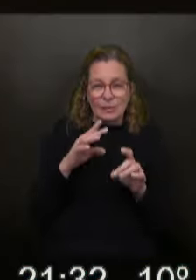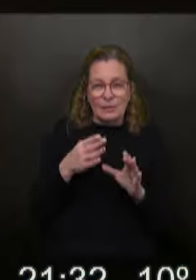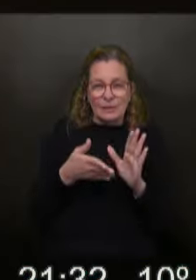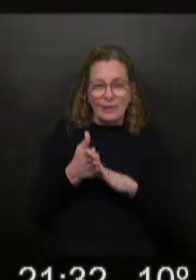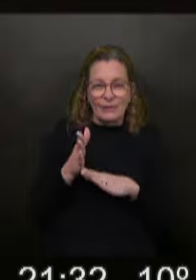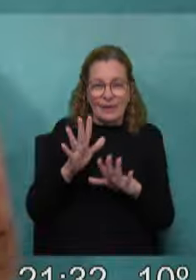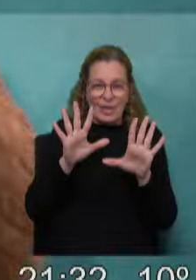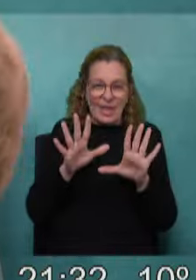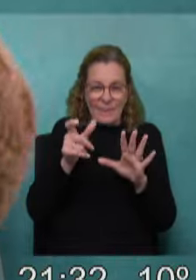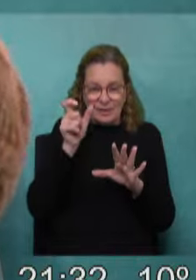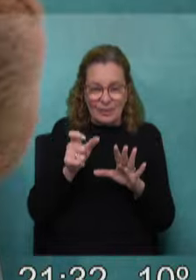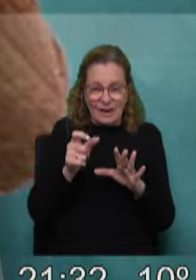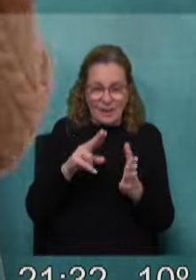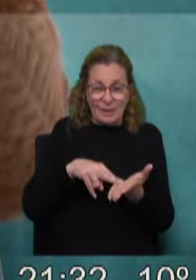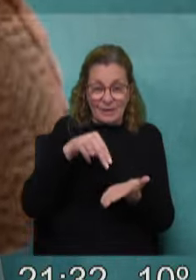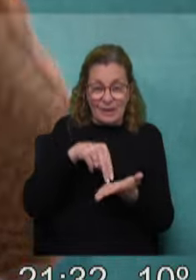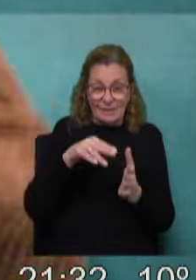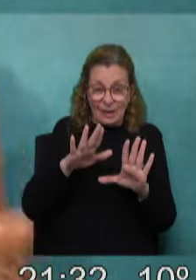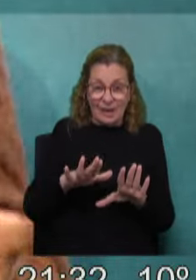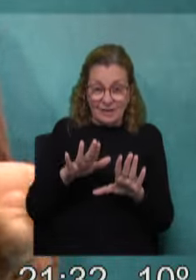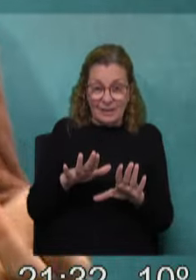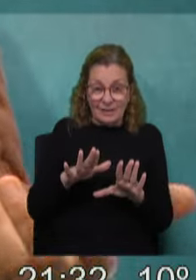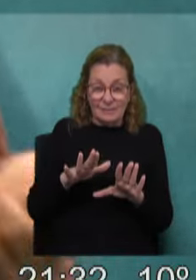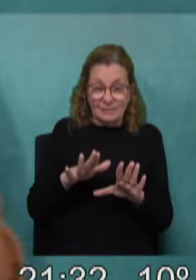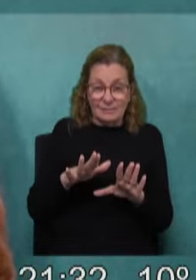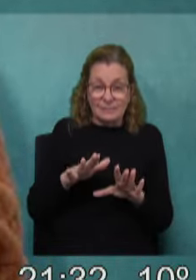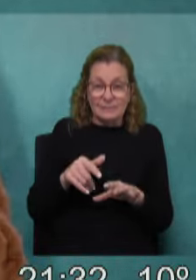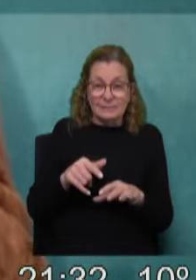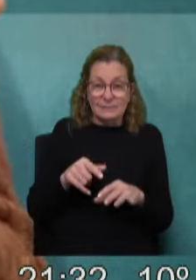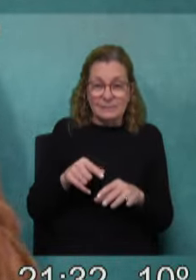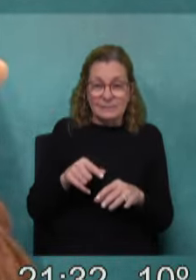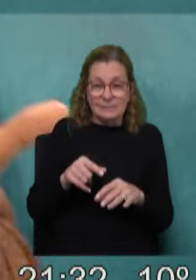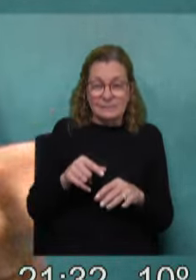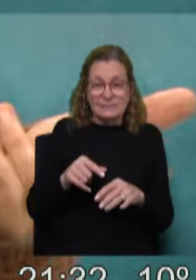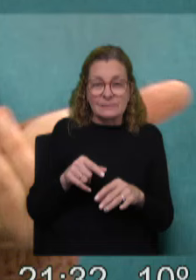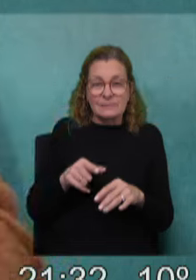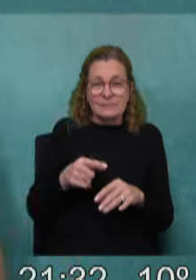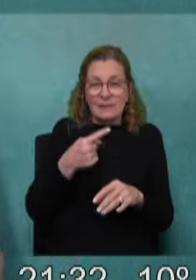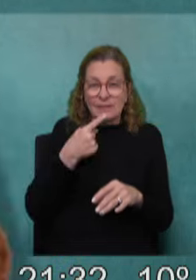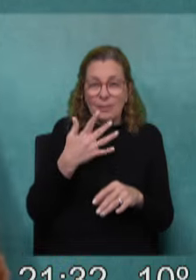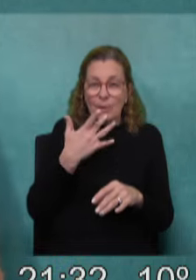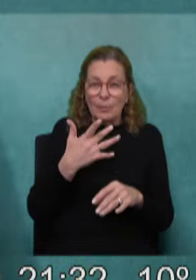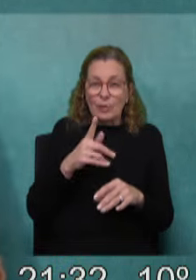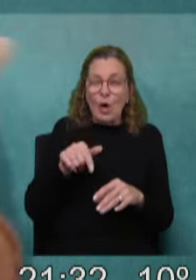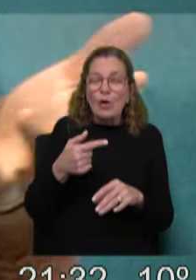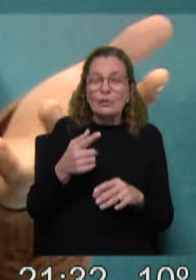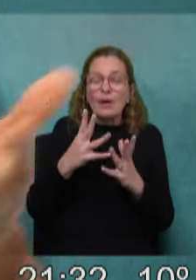obra. No, porque después los que se quedan, claro, llegan a un lugar, ¿no? Es divino, claro. Es otro tipo, es como...